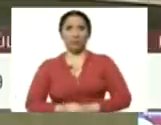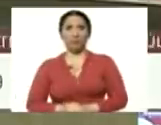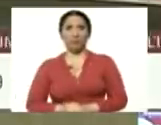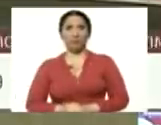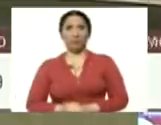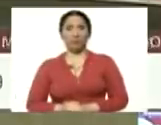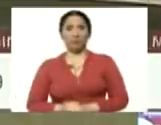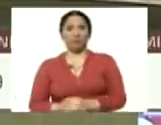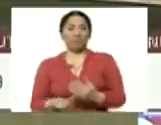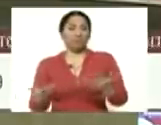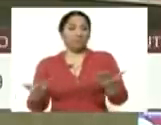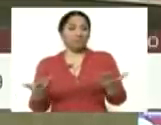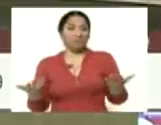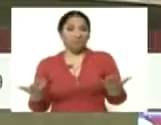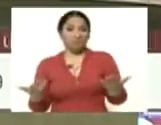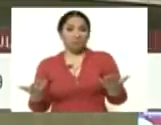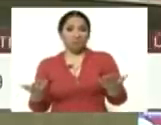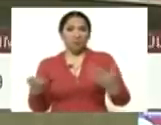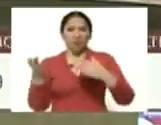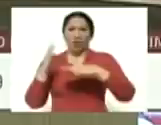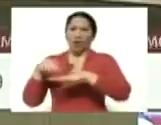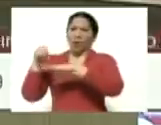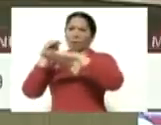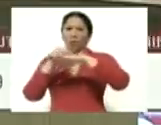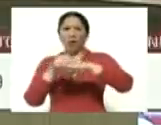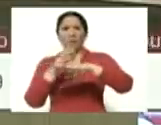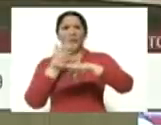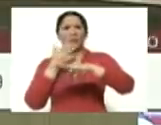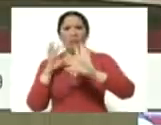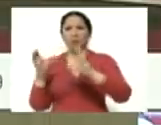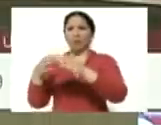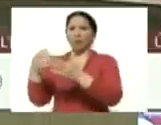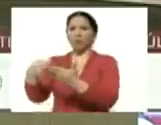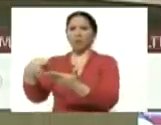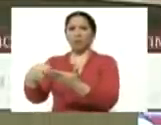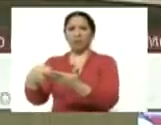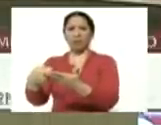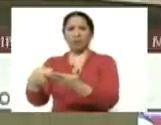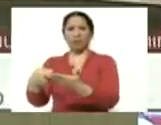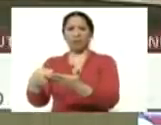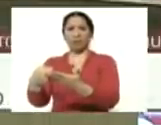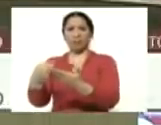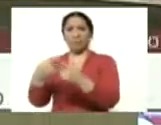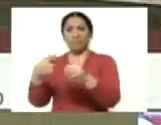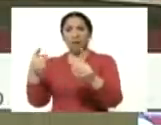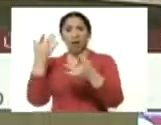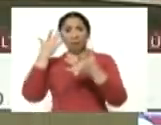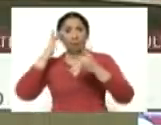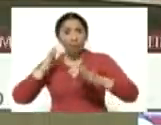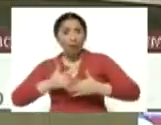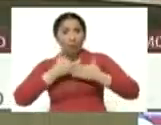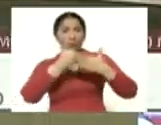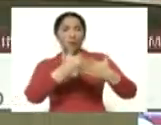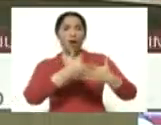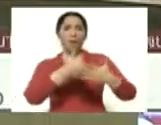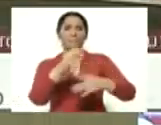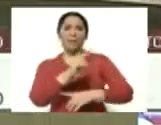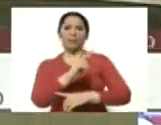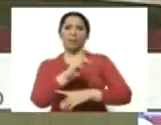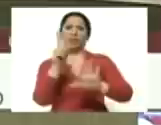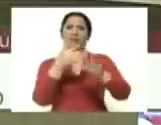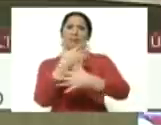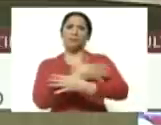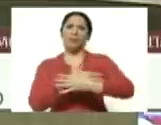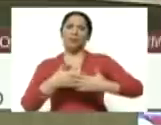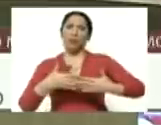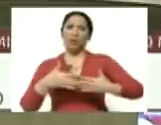¿En qué momento van a convocar a un club de donantes para ayudar a Venezuela con los 6 millones de colombianos que